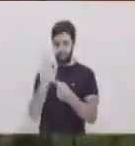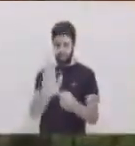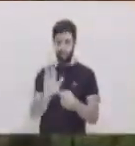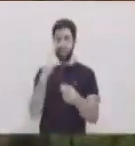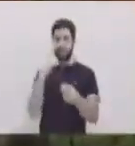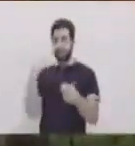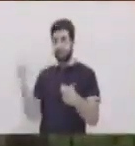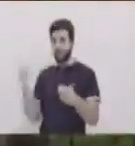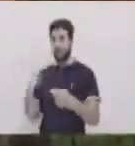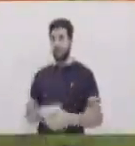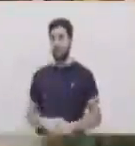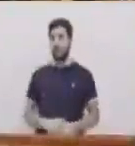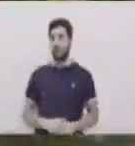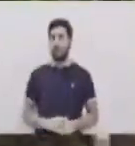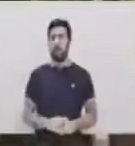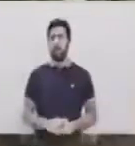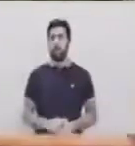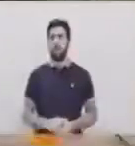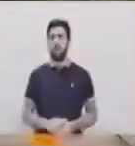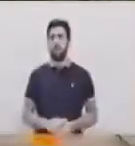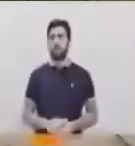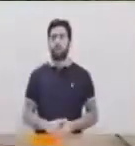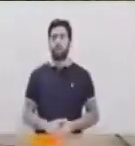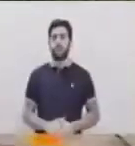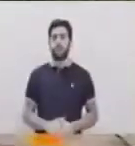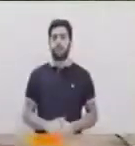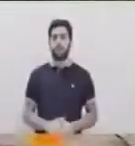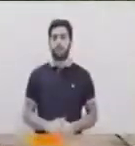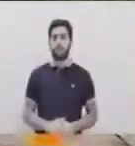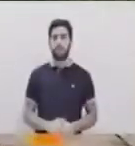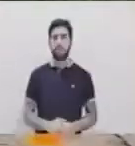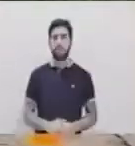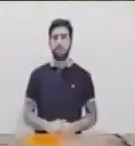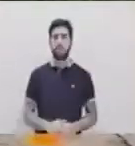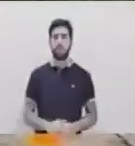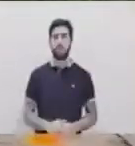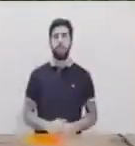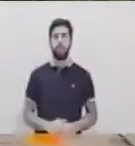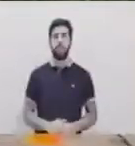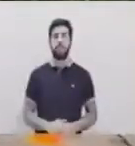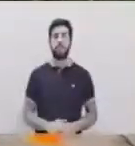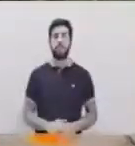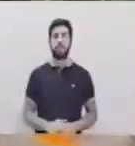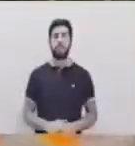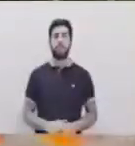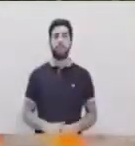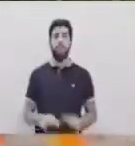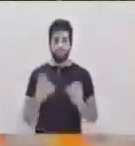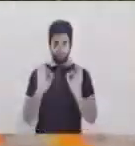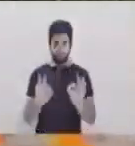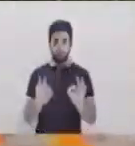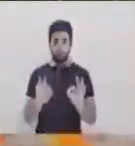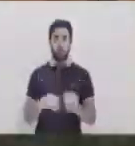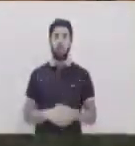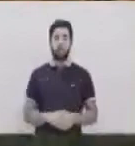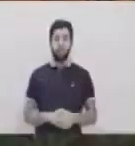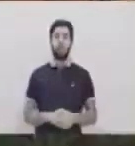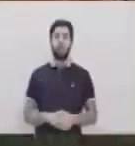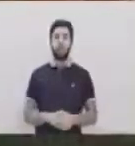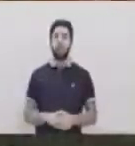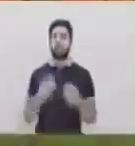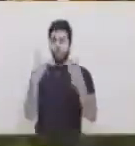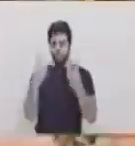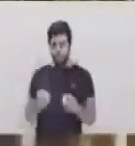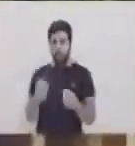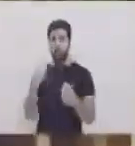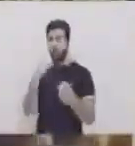Nuevamente, carrera, despegue, salto, golpeo, ¿verdad? Y la caída. Importante.